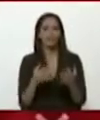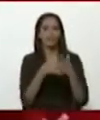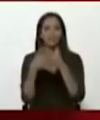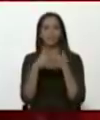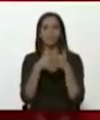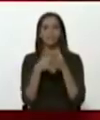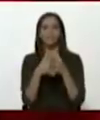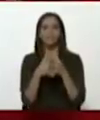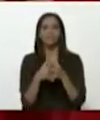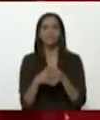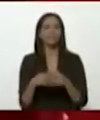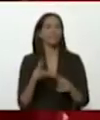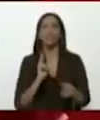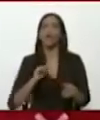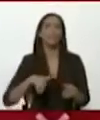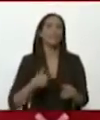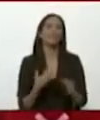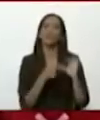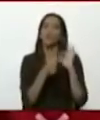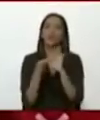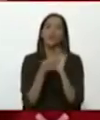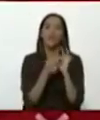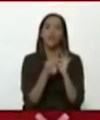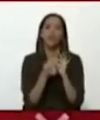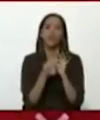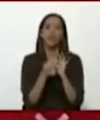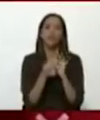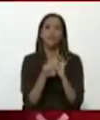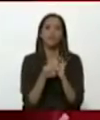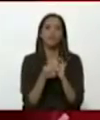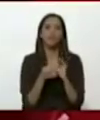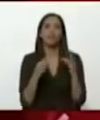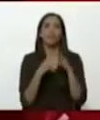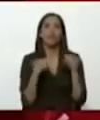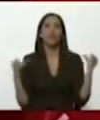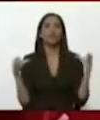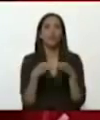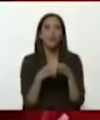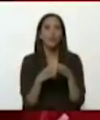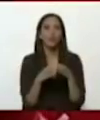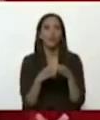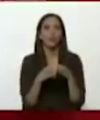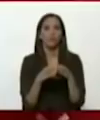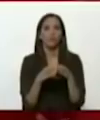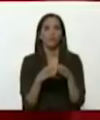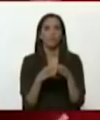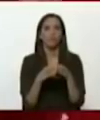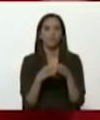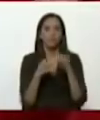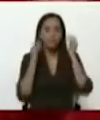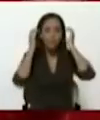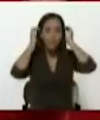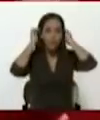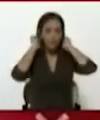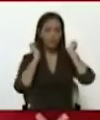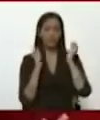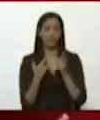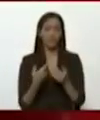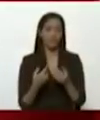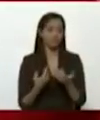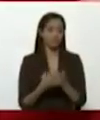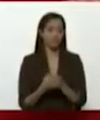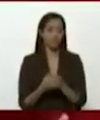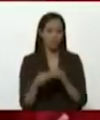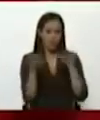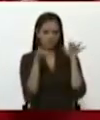como de unirlos, no han podido unirlos. Los gringos han tratado de unir todos estos grupos y no han podido unirlos. Porque están conspirando unos contra otros y todos